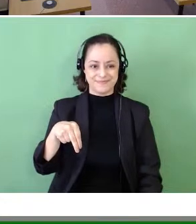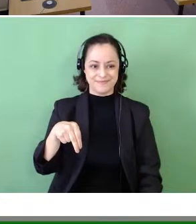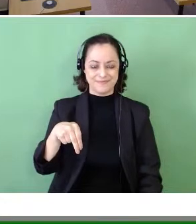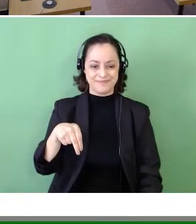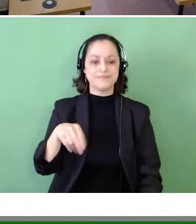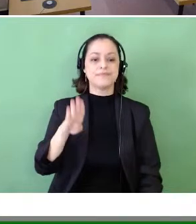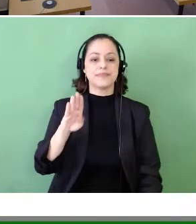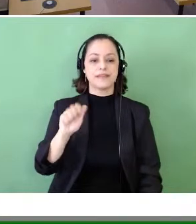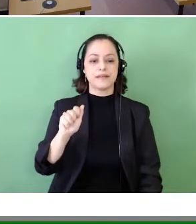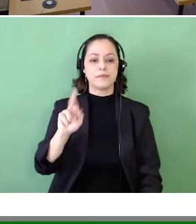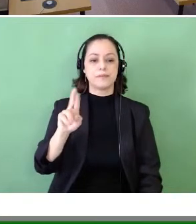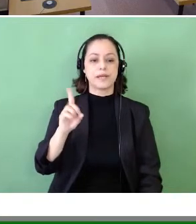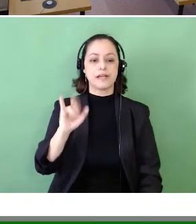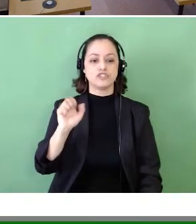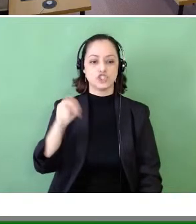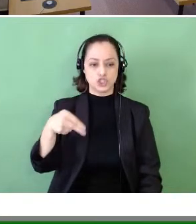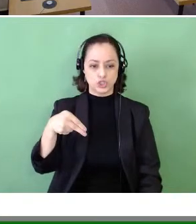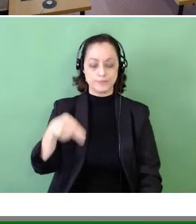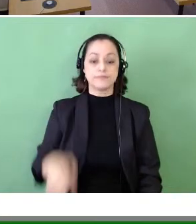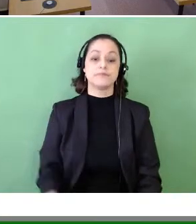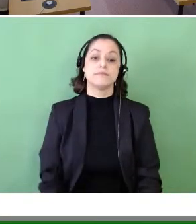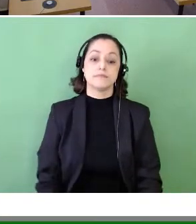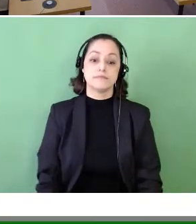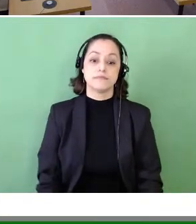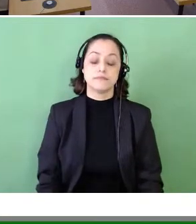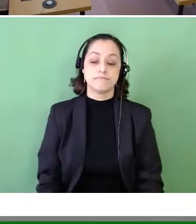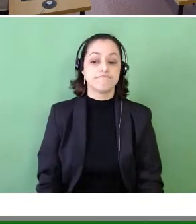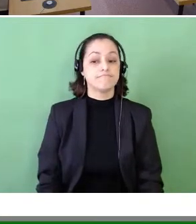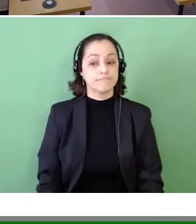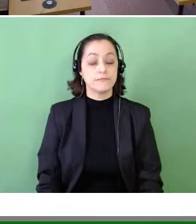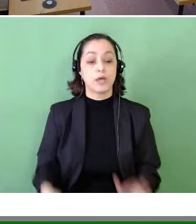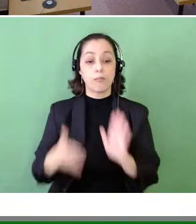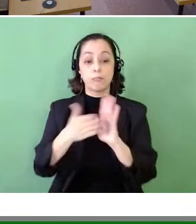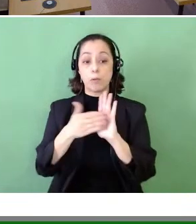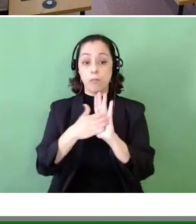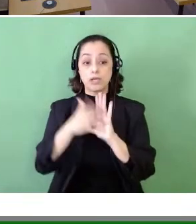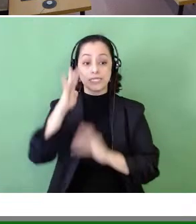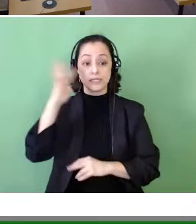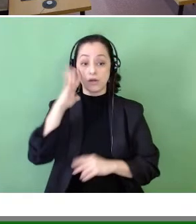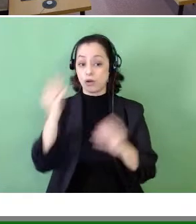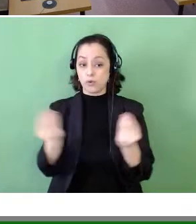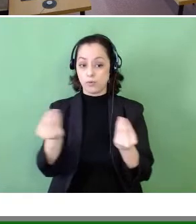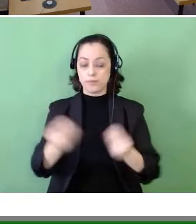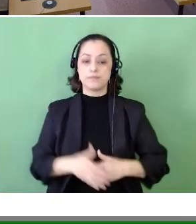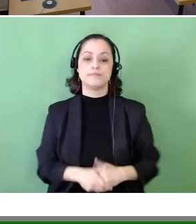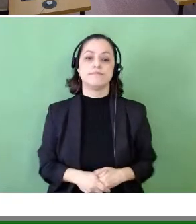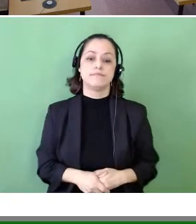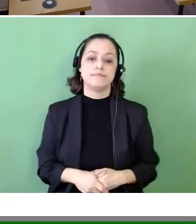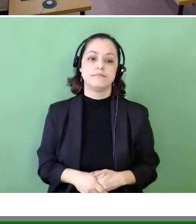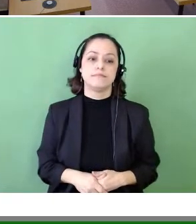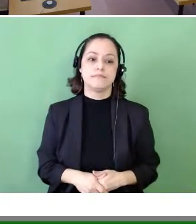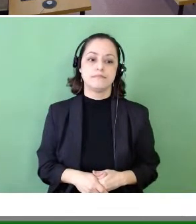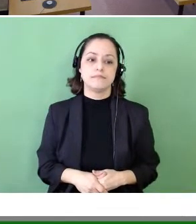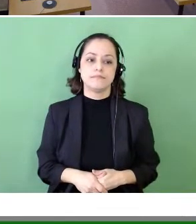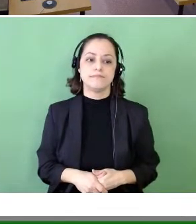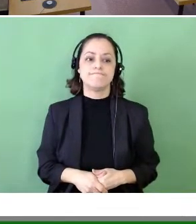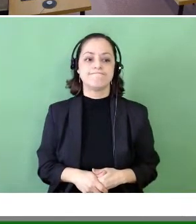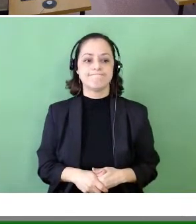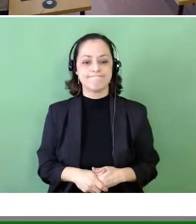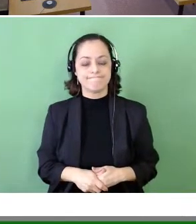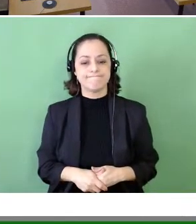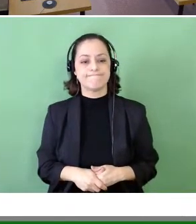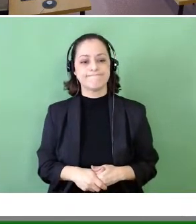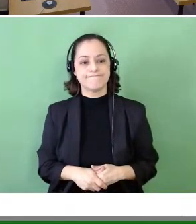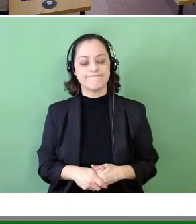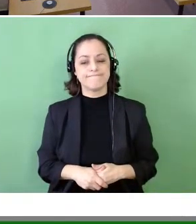Bardin, que propone que combinemos las contestaciones para ver lo